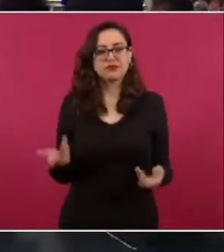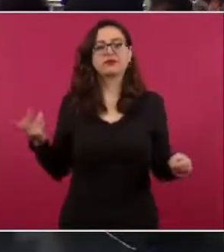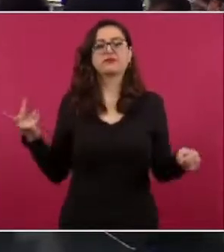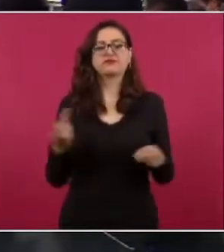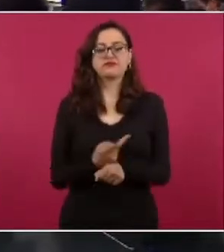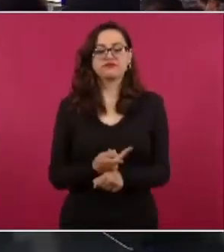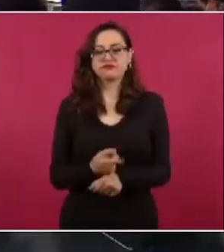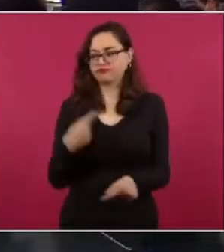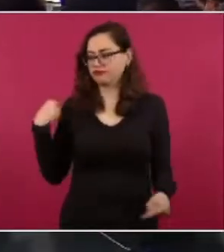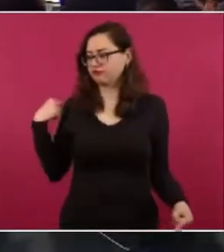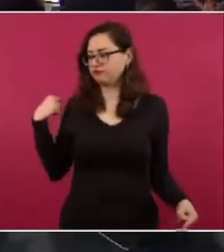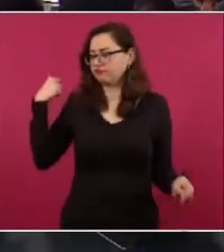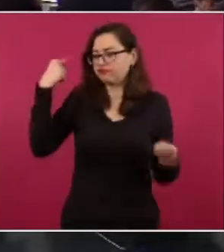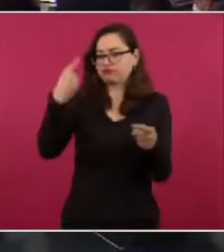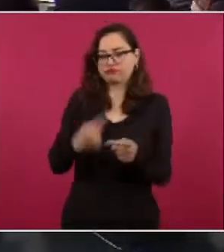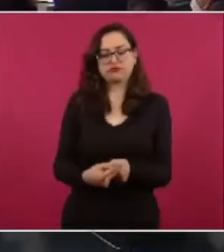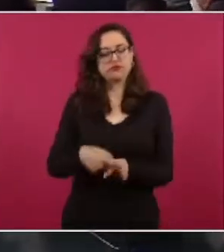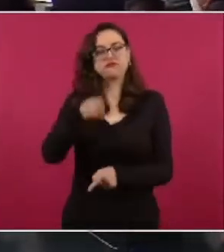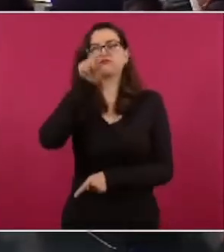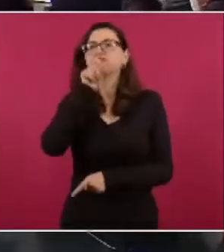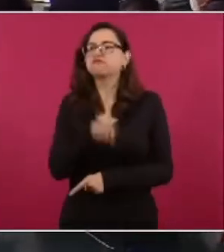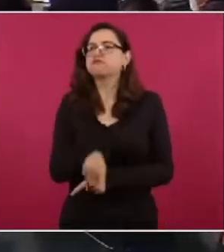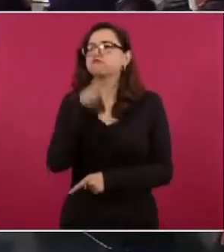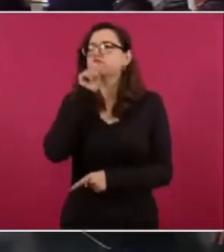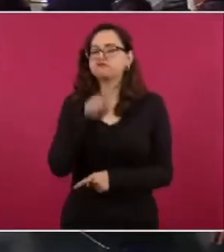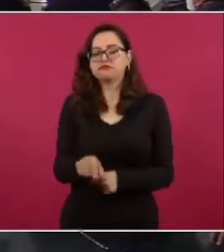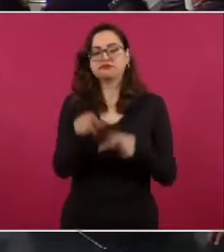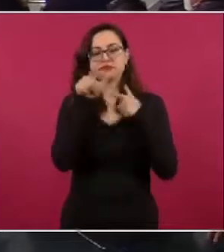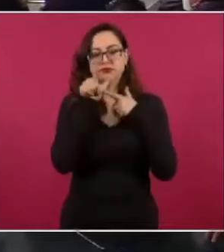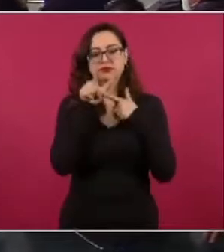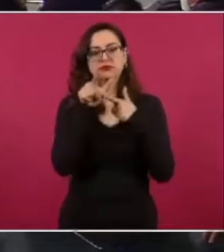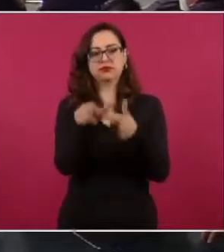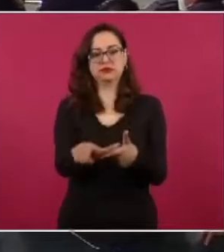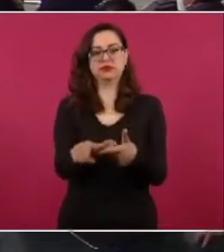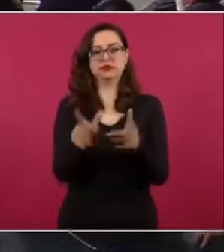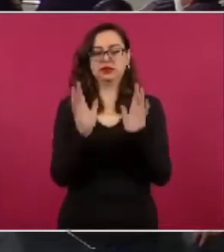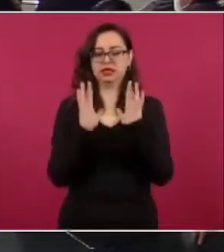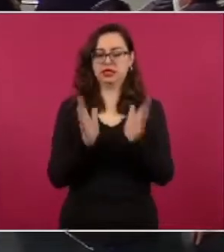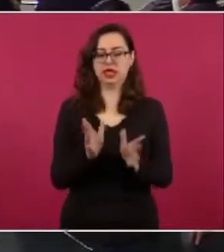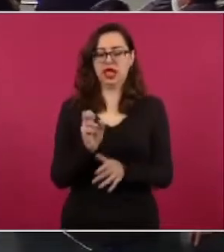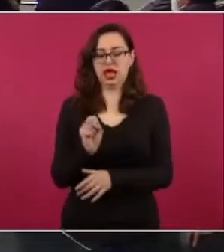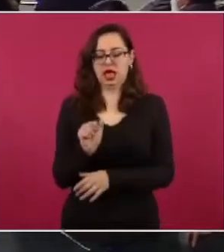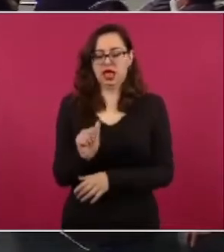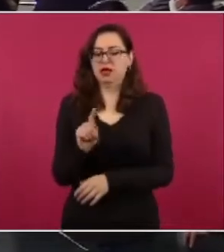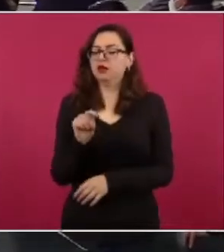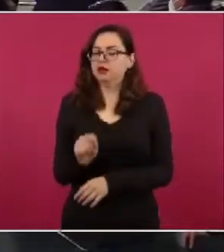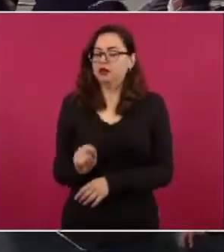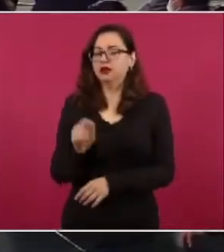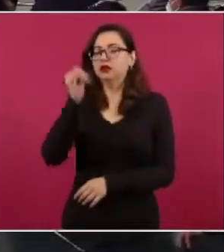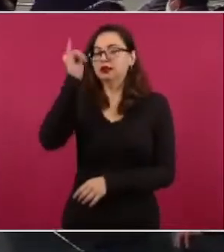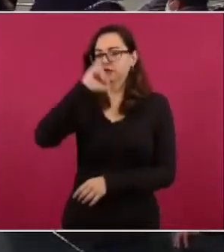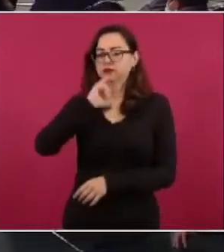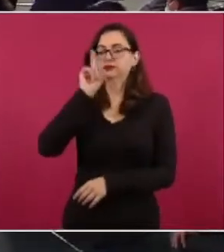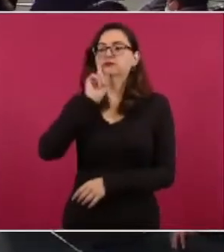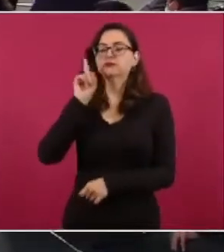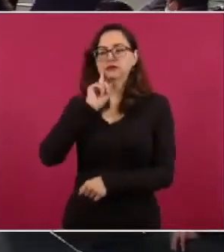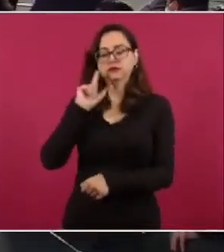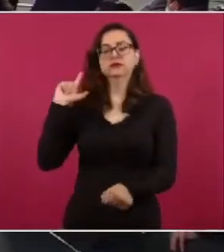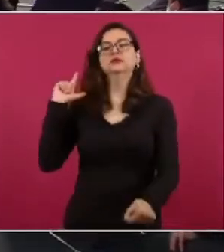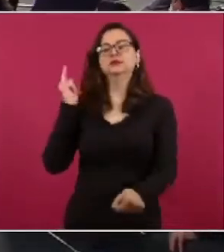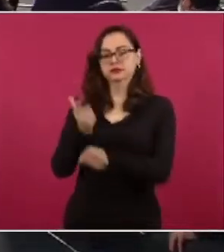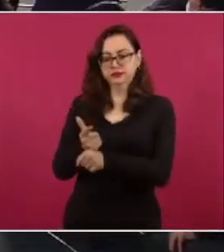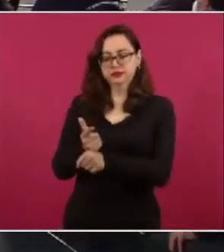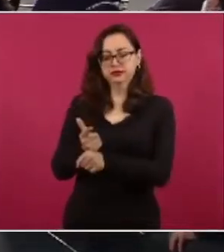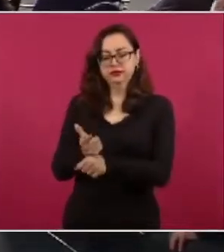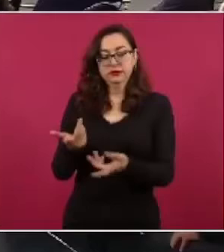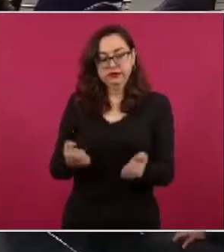hoy siguen manteniendo el mismo modus operandi que señaló la jefa del SAT, Raquel Buenrostro. Esta empresa forma